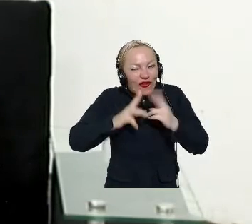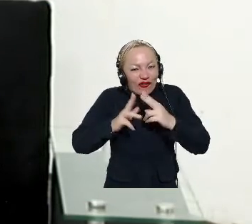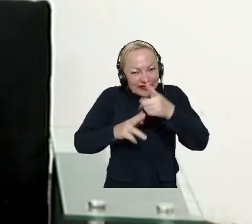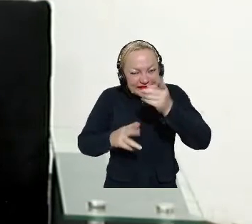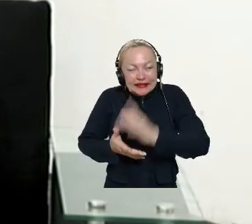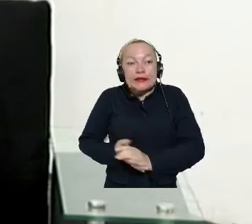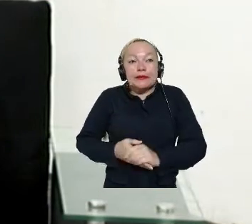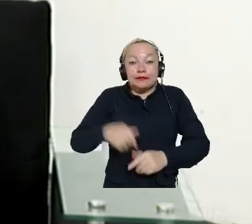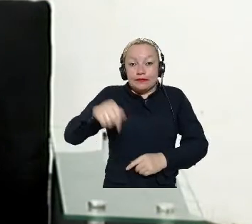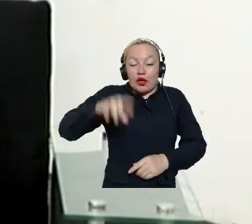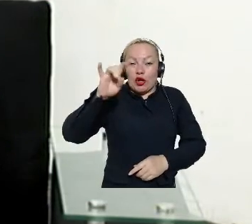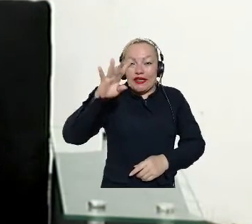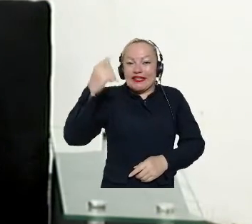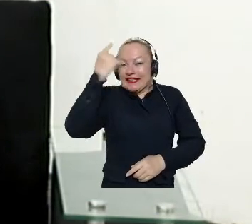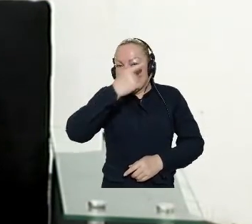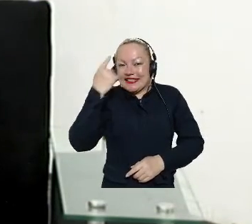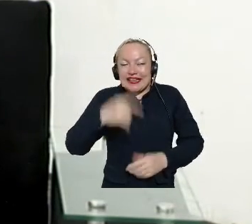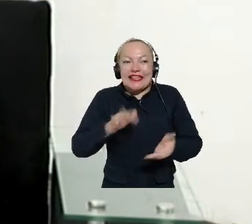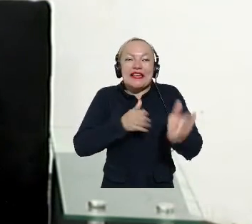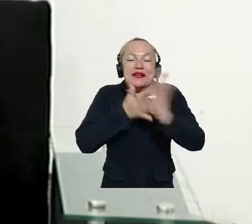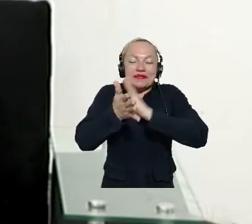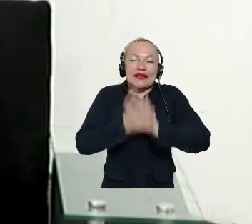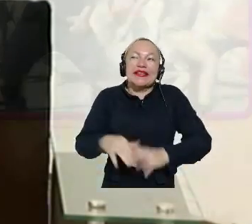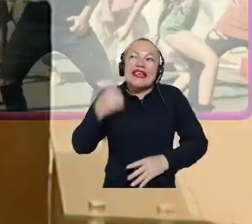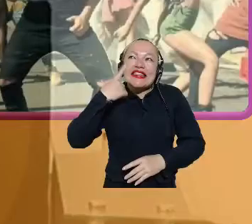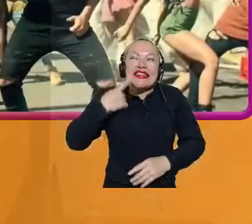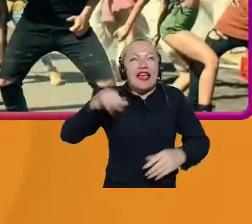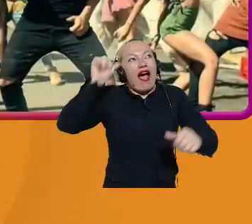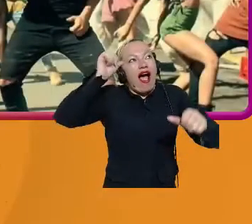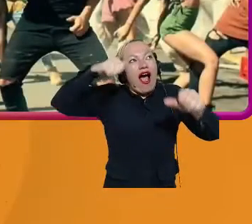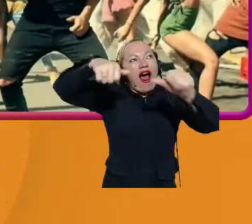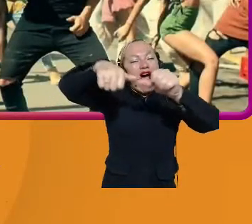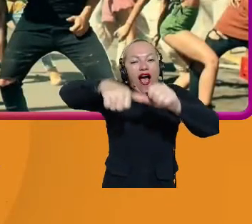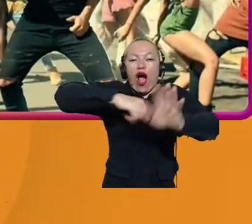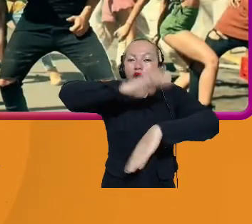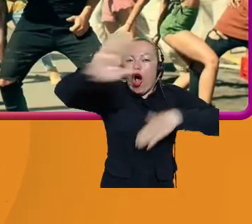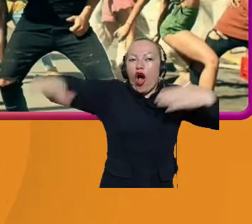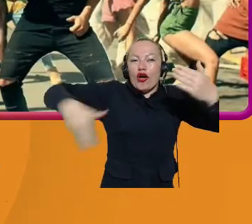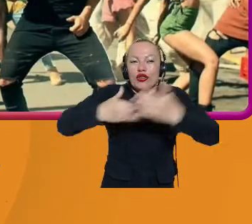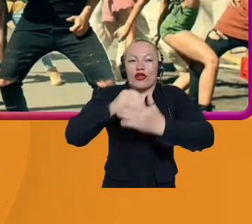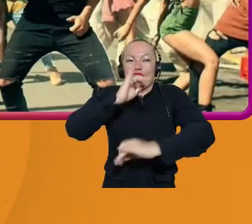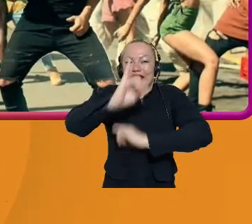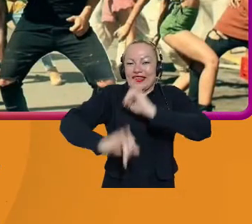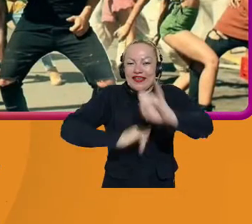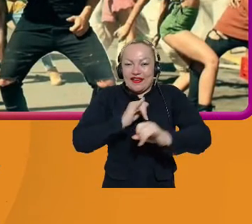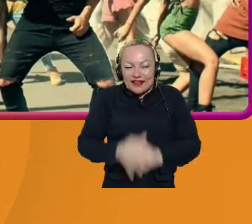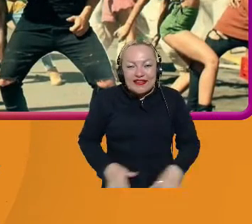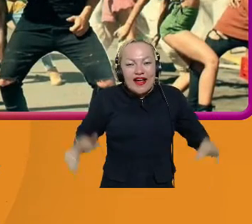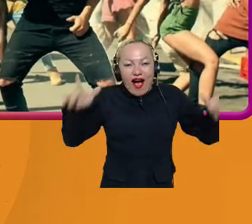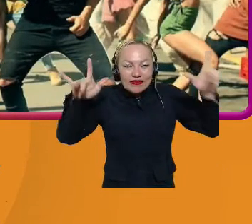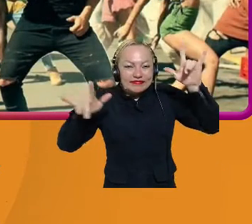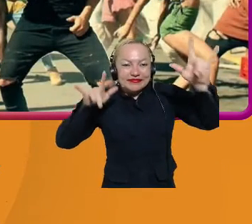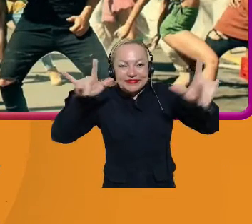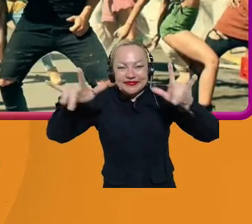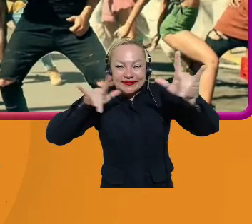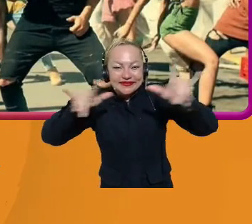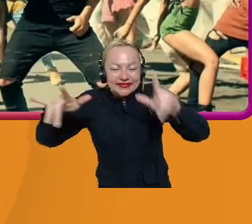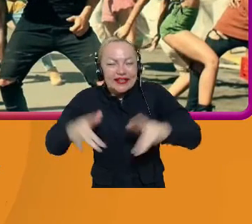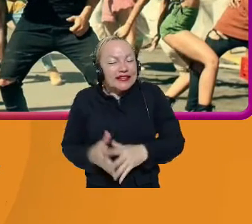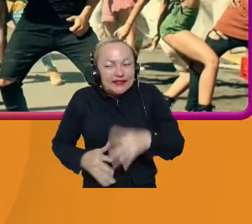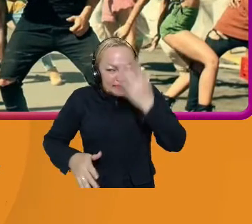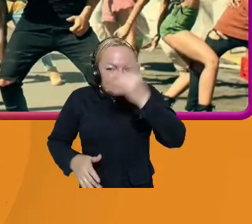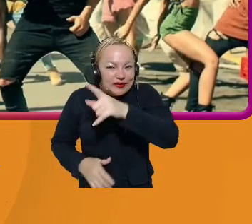Hoy, 15 de septiembre... Es el día en que se conmemora a nivel internacional el ritmo